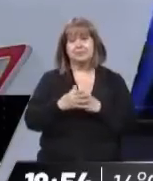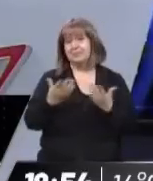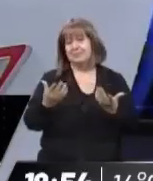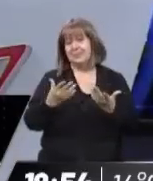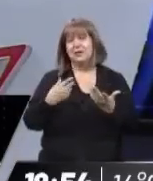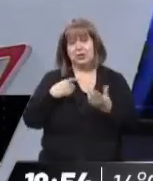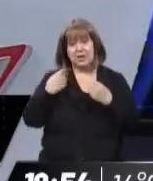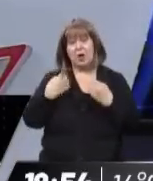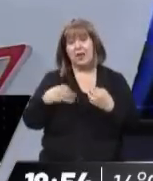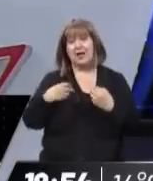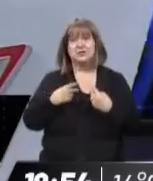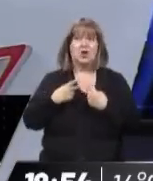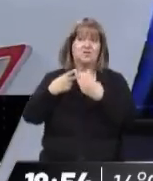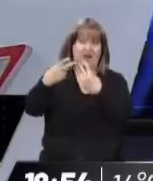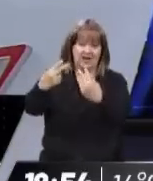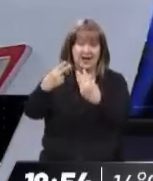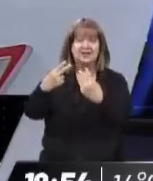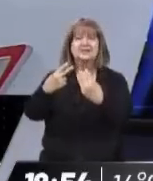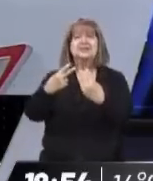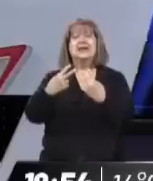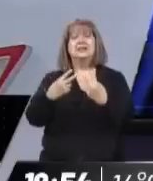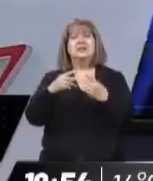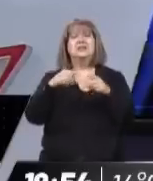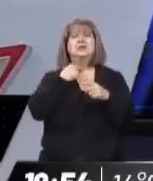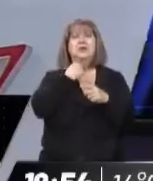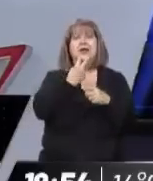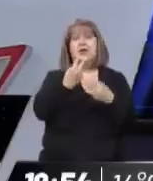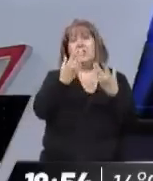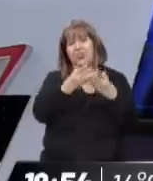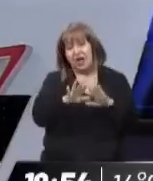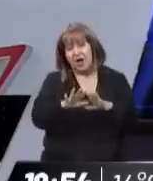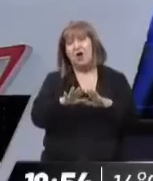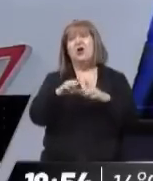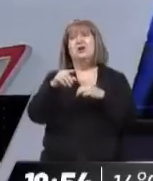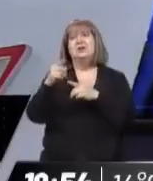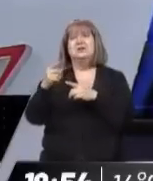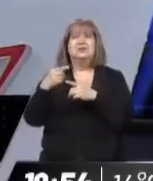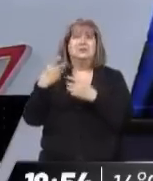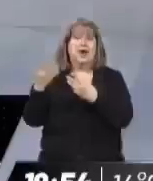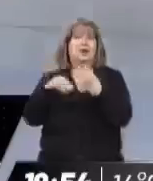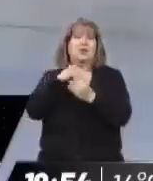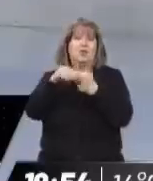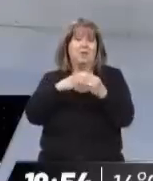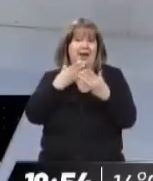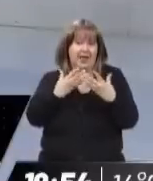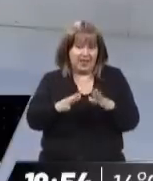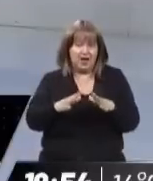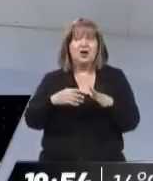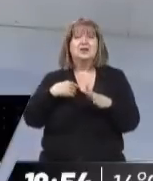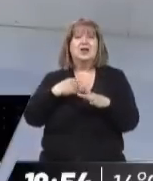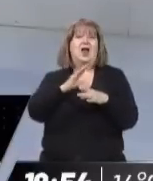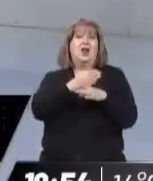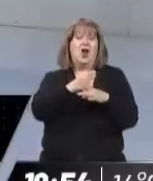conocida en Cazú. Esa creo que es, digo, desde Jujuy, quizás tenés otra manera de comunicar. Y hoy también tenés otras formas